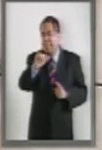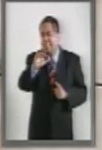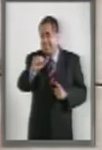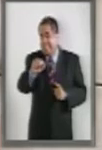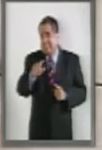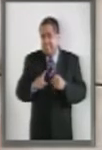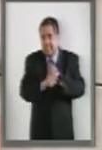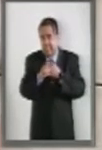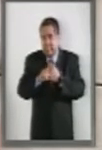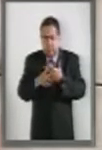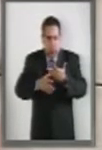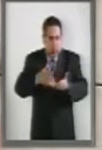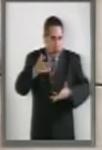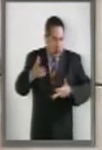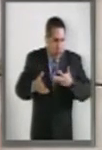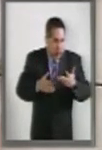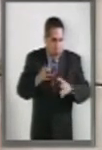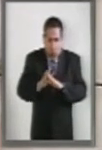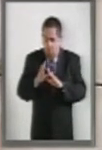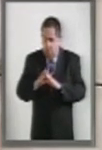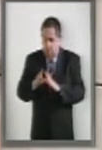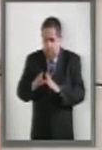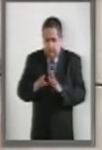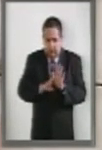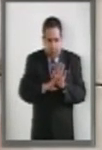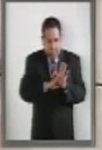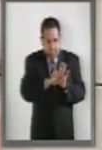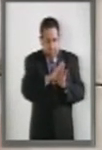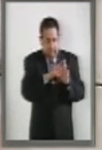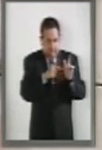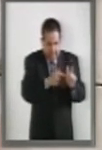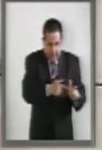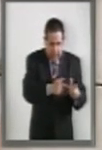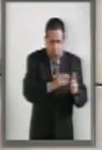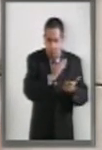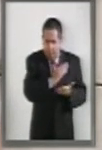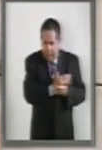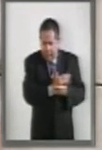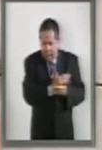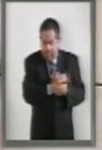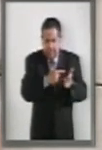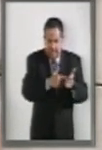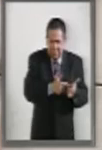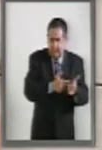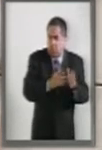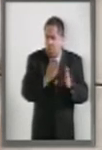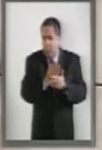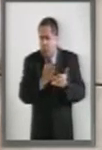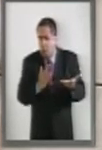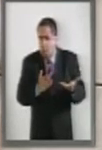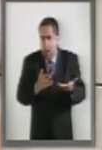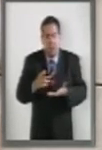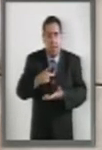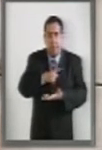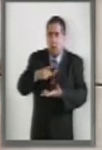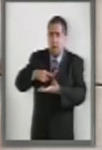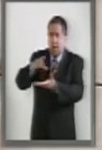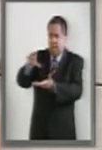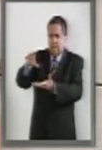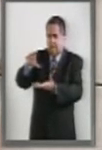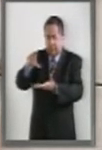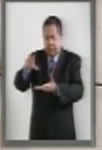para preservar el motor del crecimiento y hacerle frente a ese colapso de la demanda agregada, el gasto público jugara un